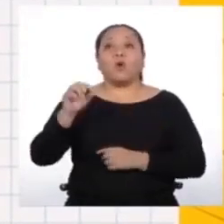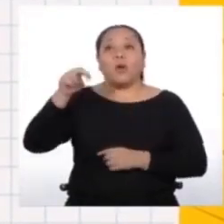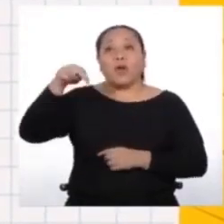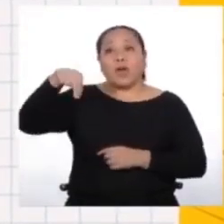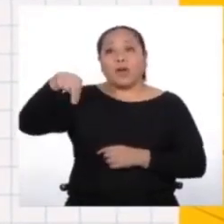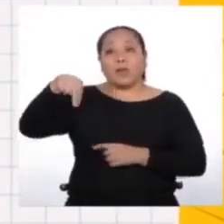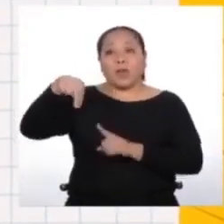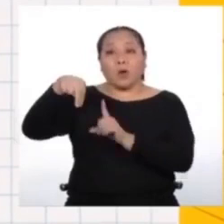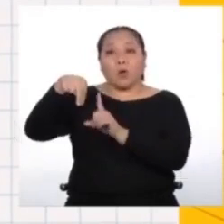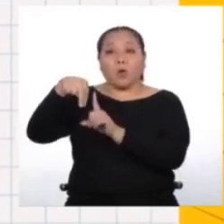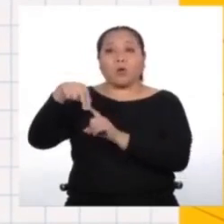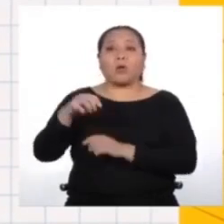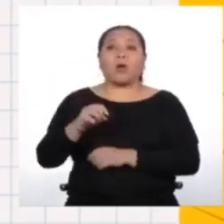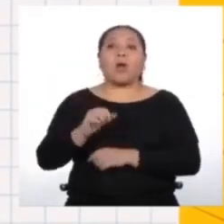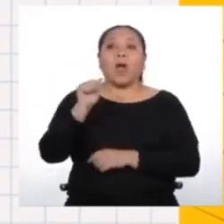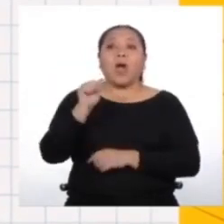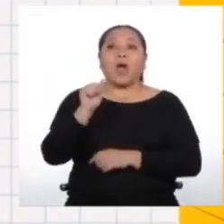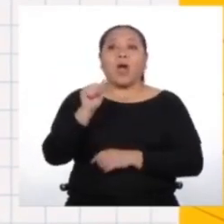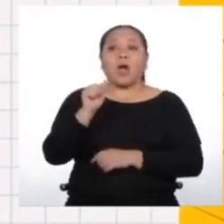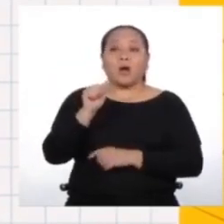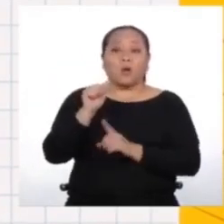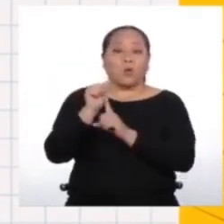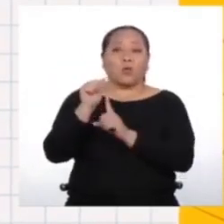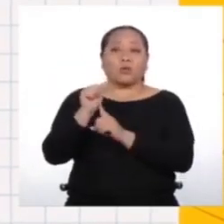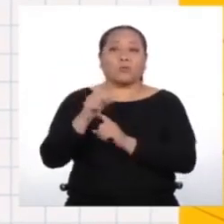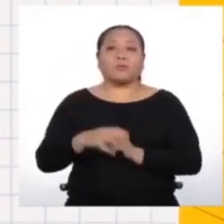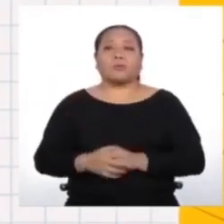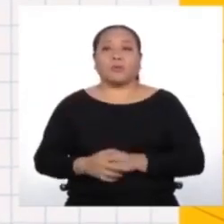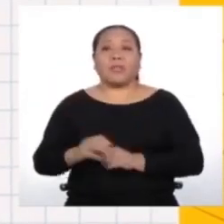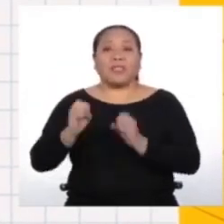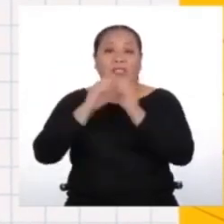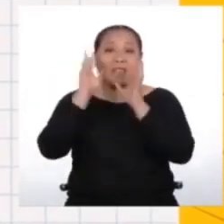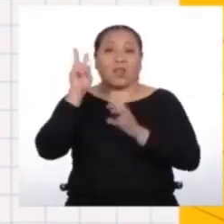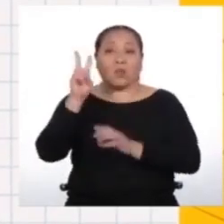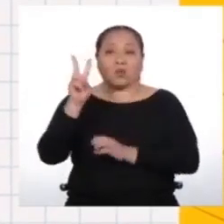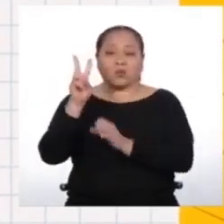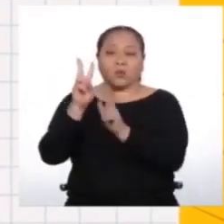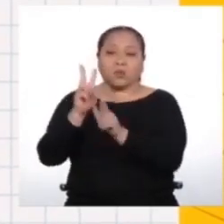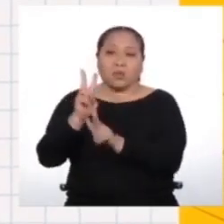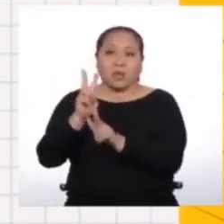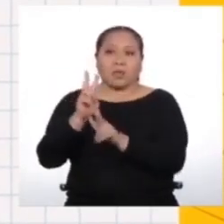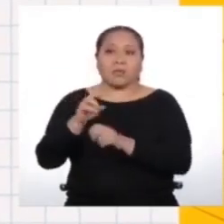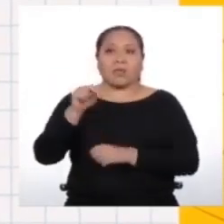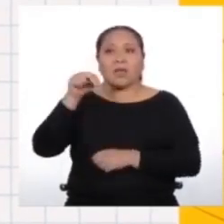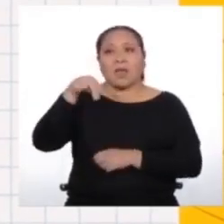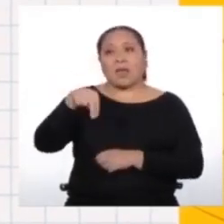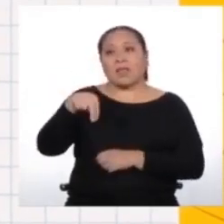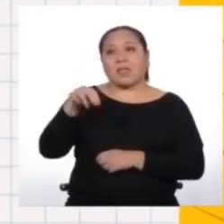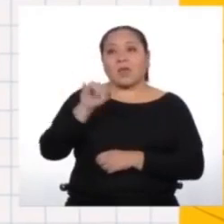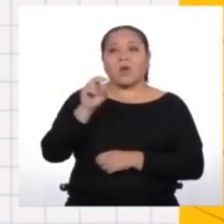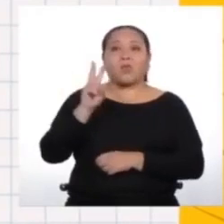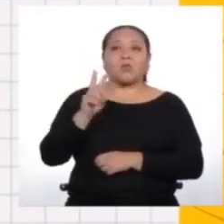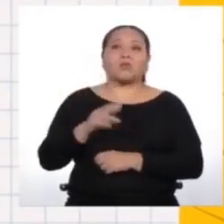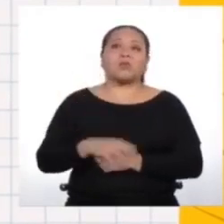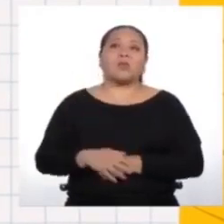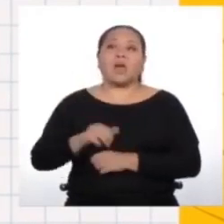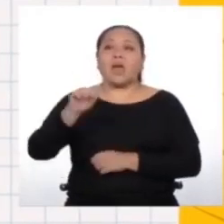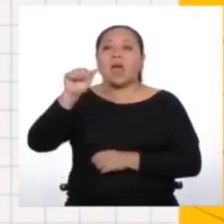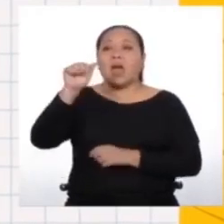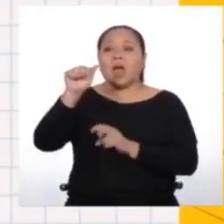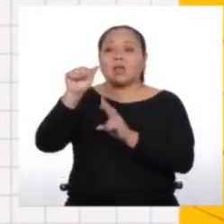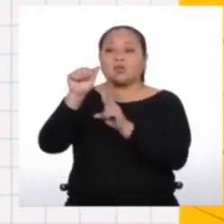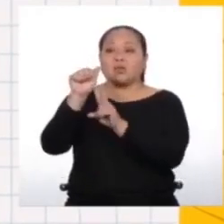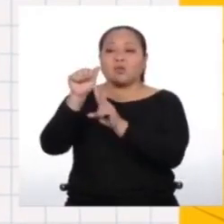a sub 1 será 1. En el día 2 tendremos 3 personas, n igual a 2, entonces a sub 2 es